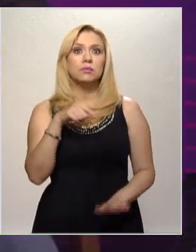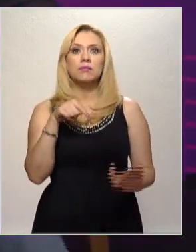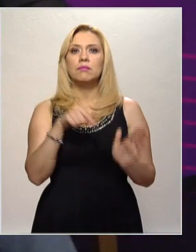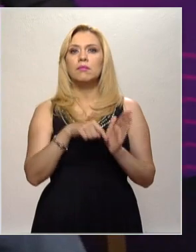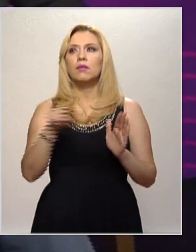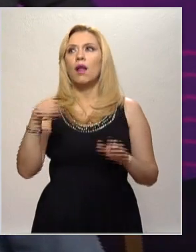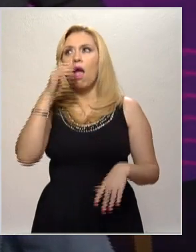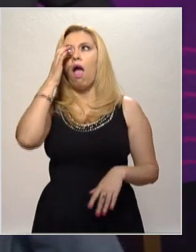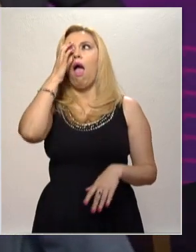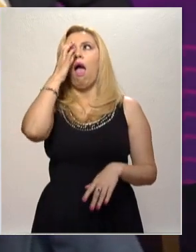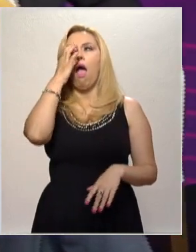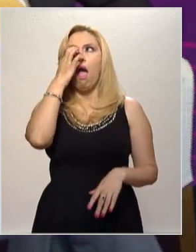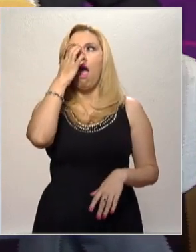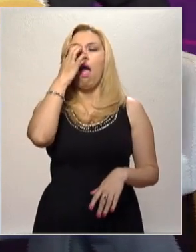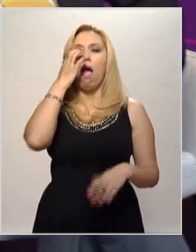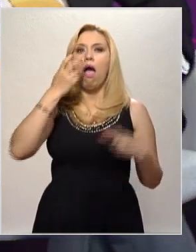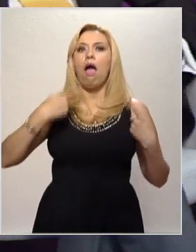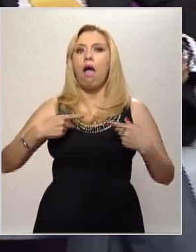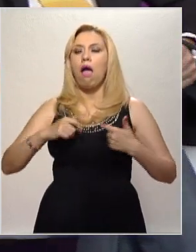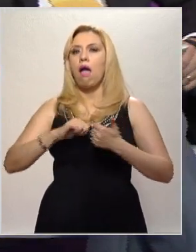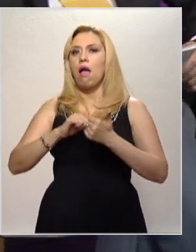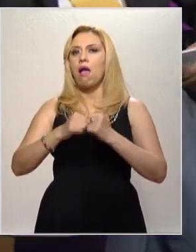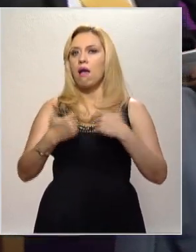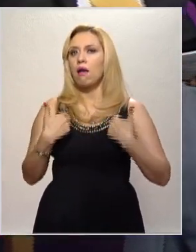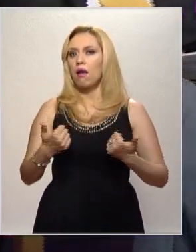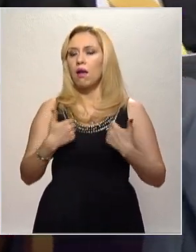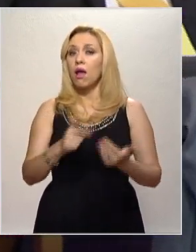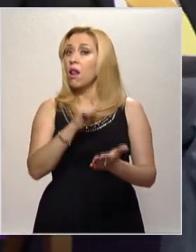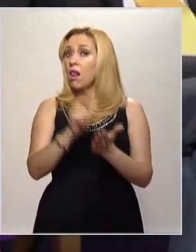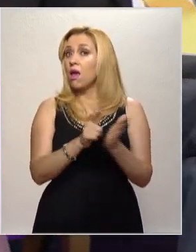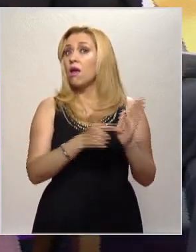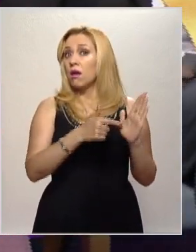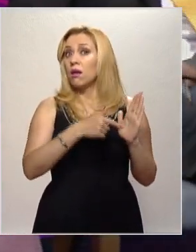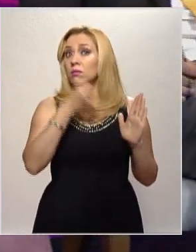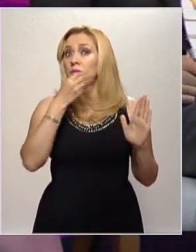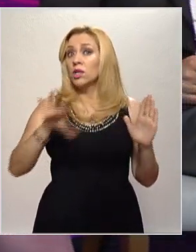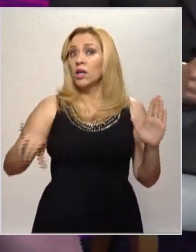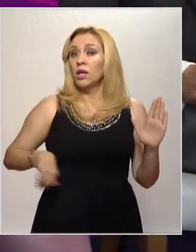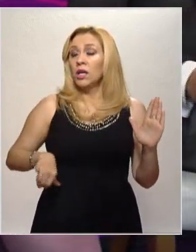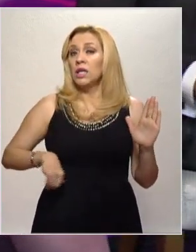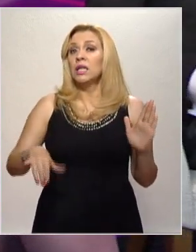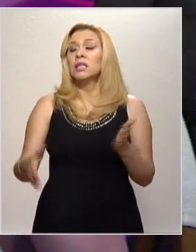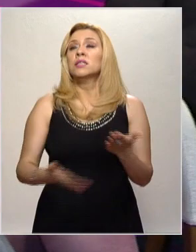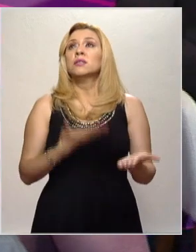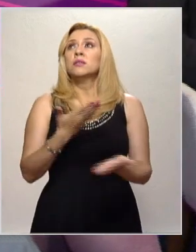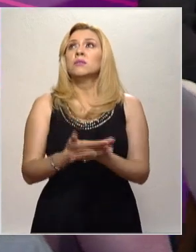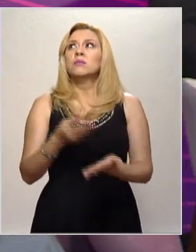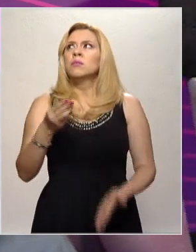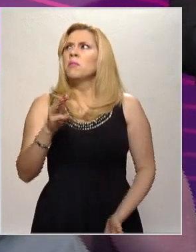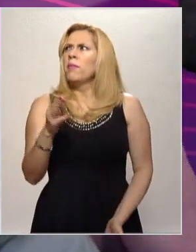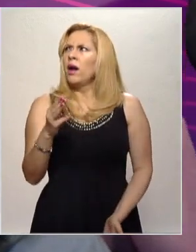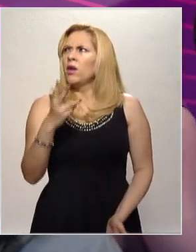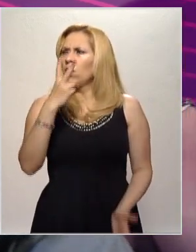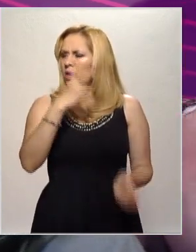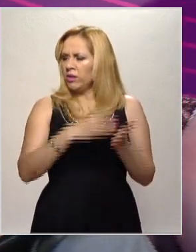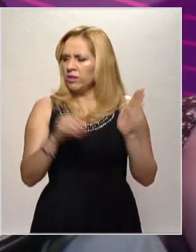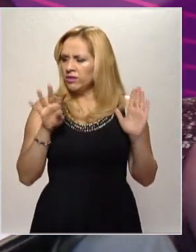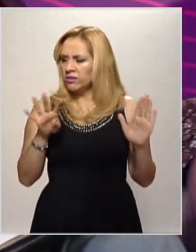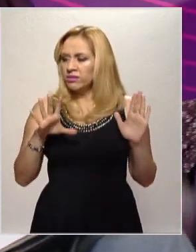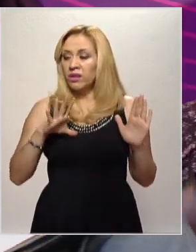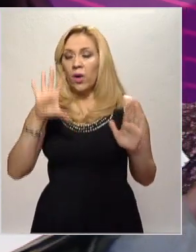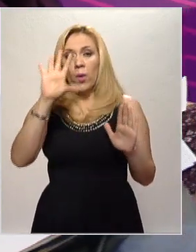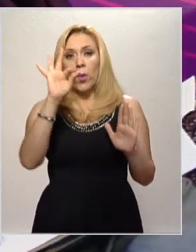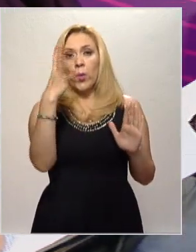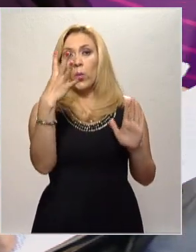en la sociedad y se empieza a transformar poco a poco. Esta ley es muy interesante. Esta se aprobó justo como dices en mayo del 2019, tiene 44